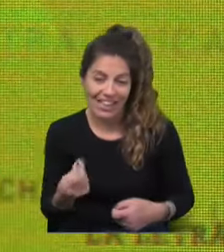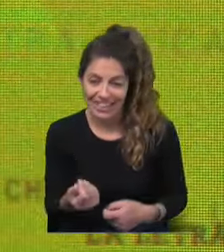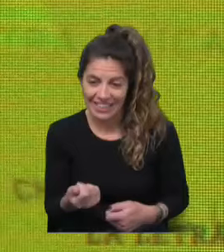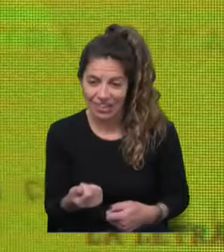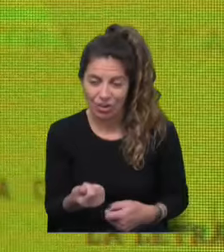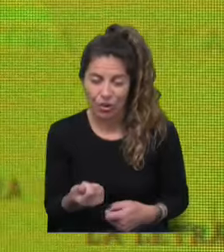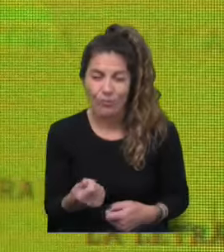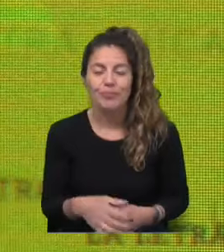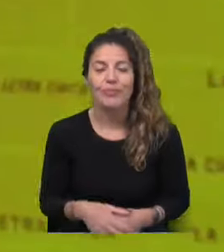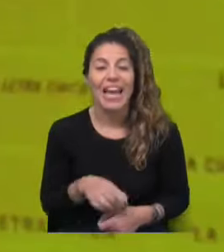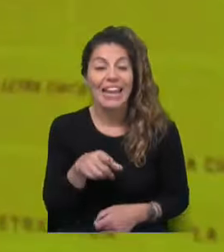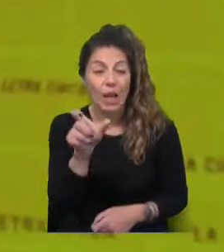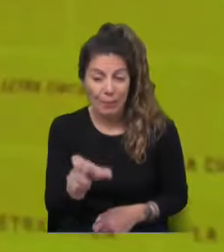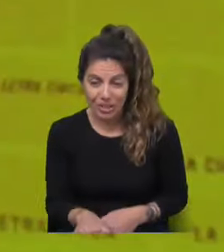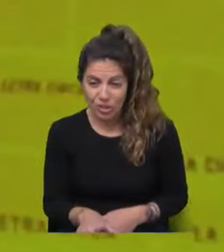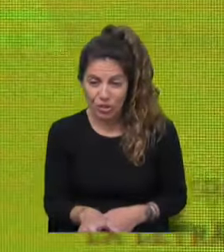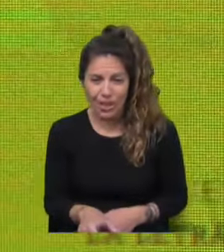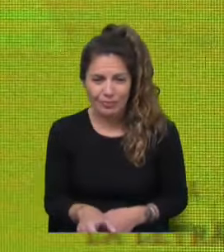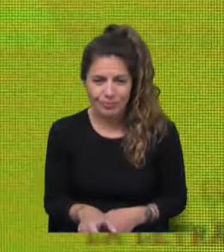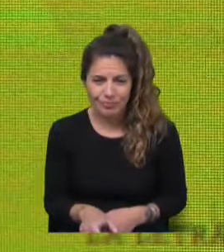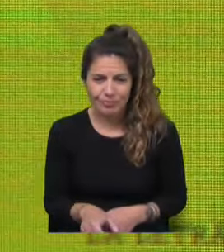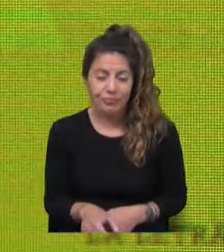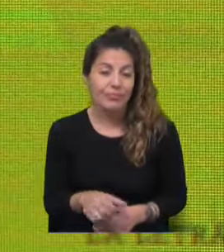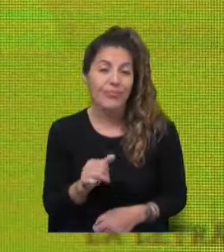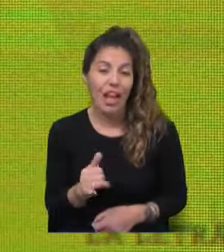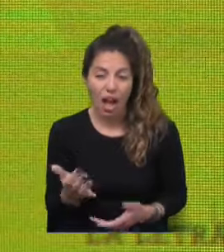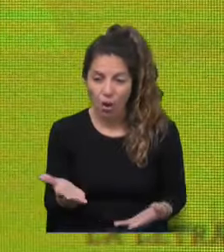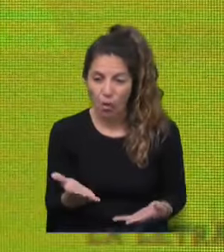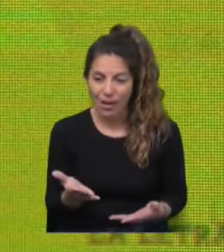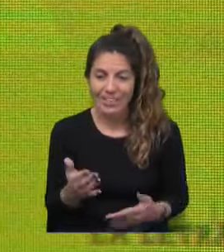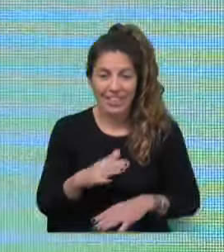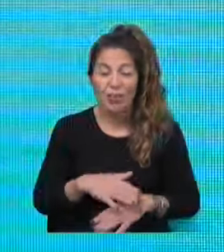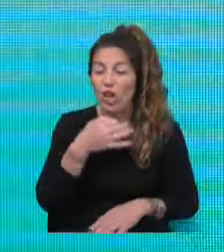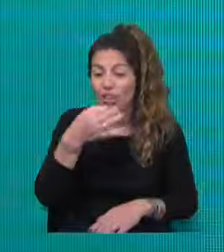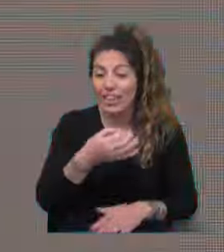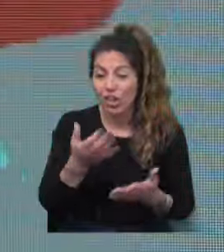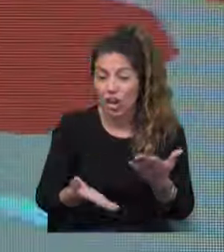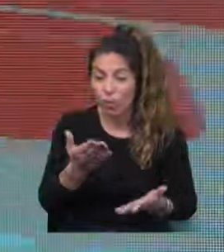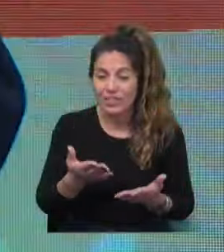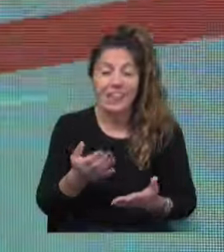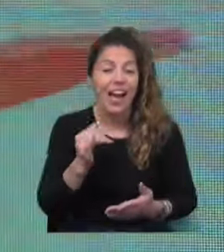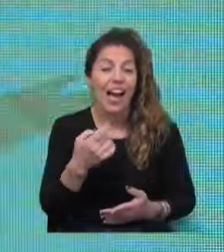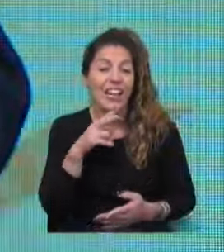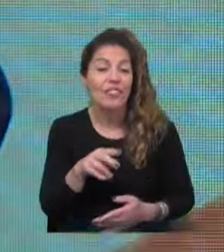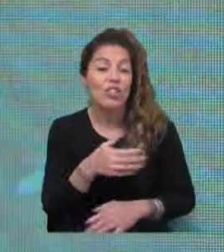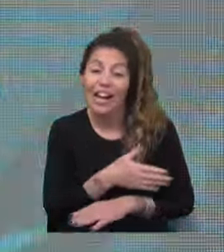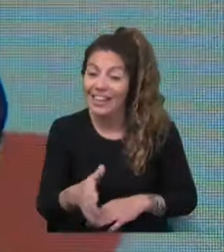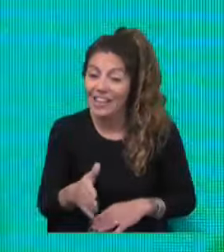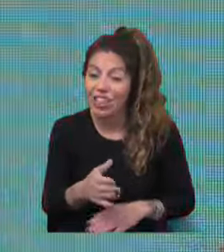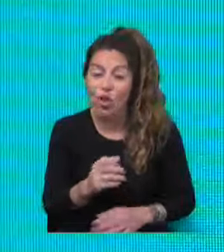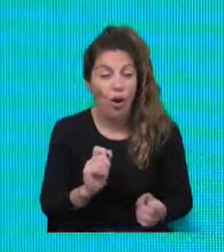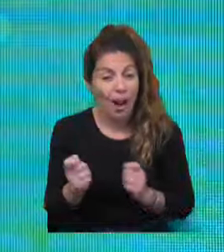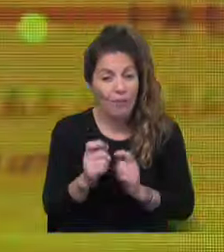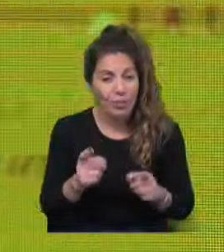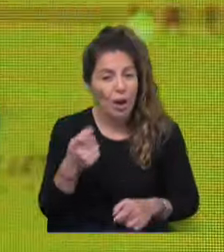economía legal. Bueno, y esta figura, perdón, ya, está como en estos momentos declarando en la justicia, y hay que ver, eso está generando ciertos movimientos, hay como una